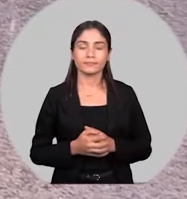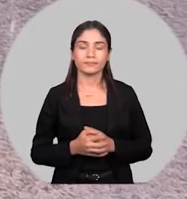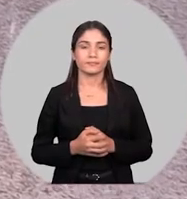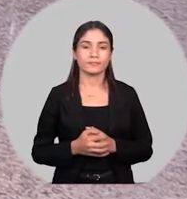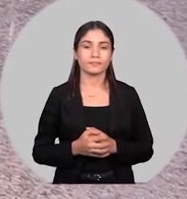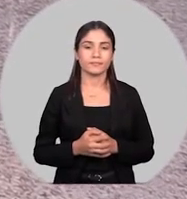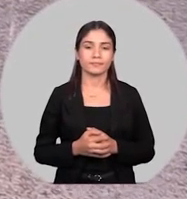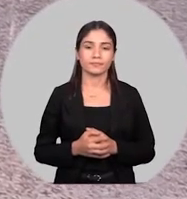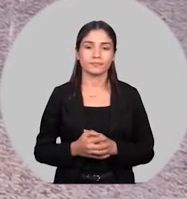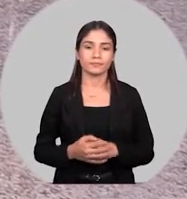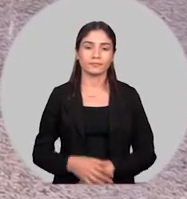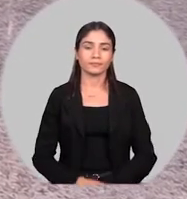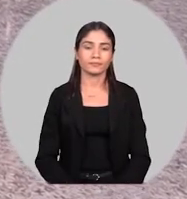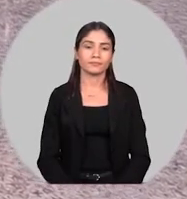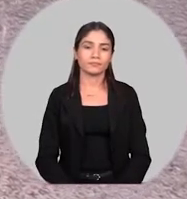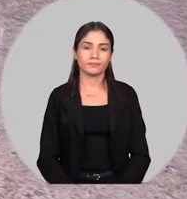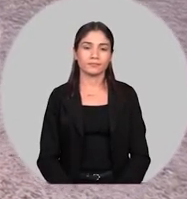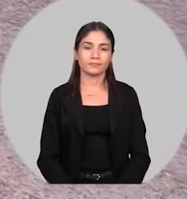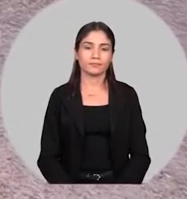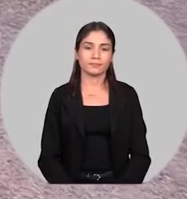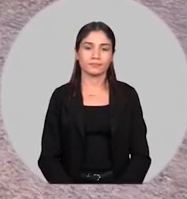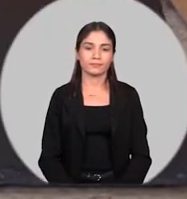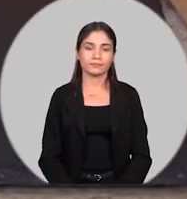lo que ustedes quieran.